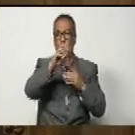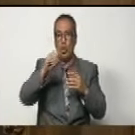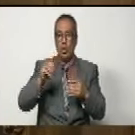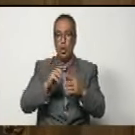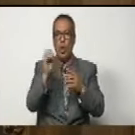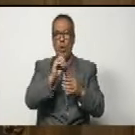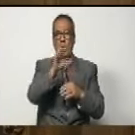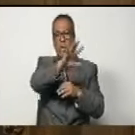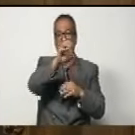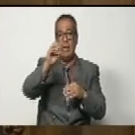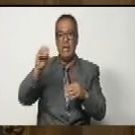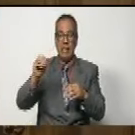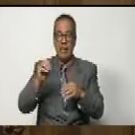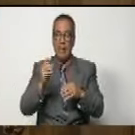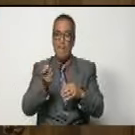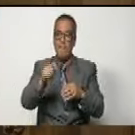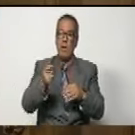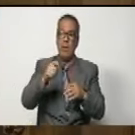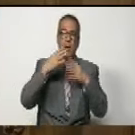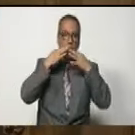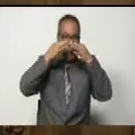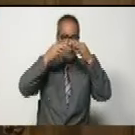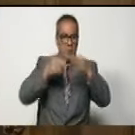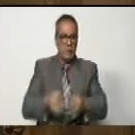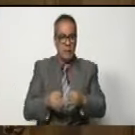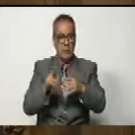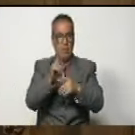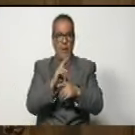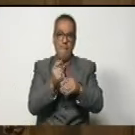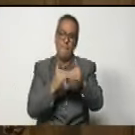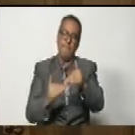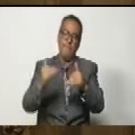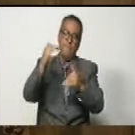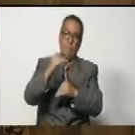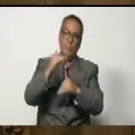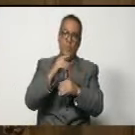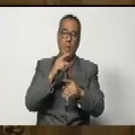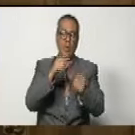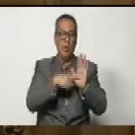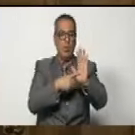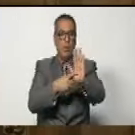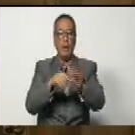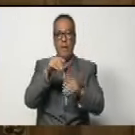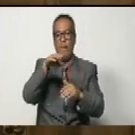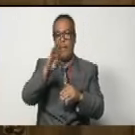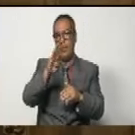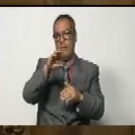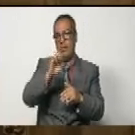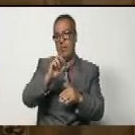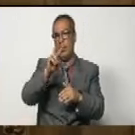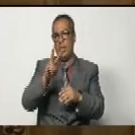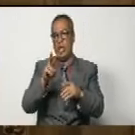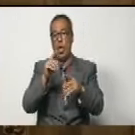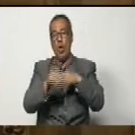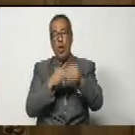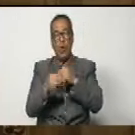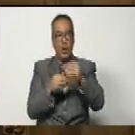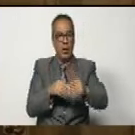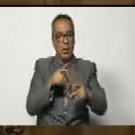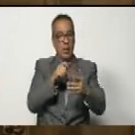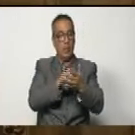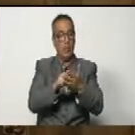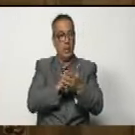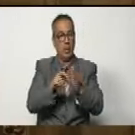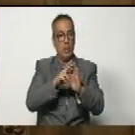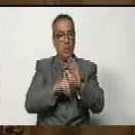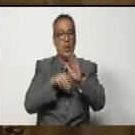y 500 veces el tipo de cambio oficial de la moneda de mayor valor publicado por el Banco Central de Venezuela o el valor establecido en